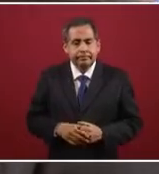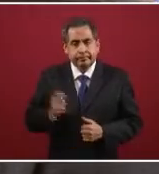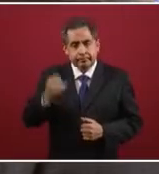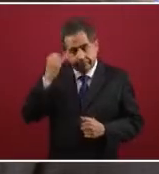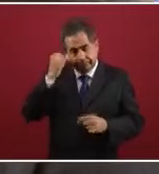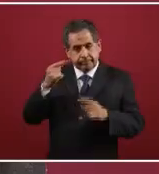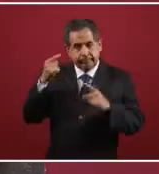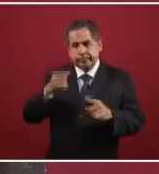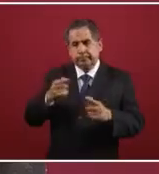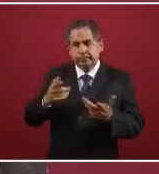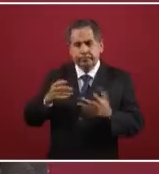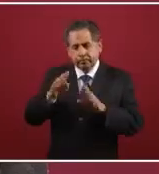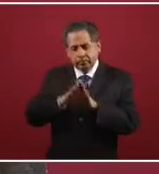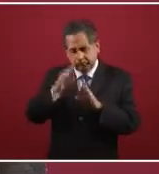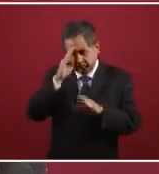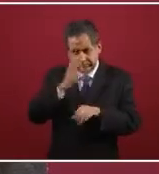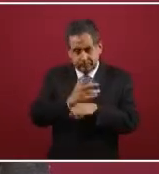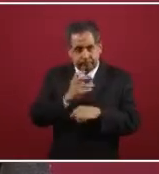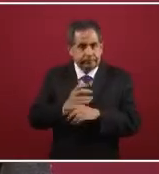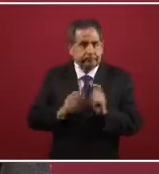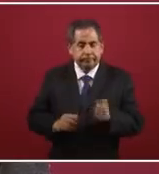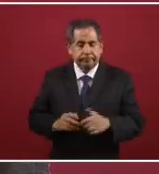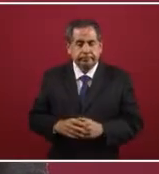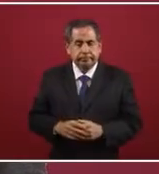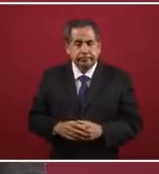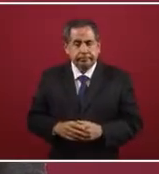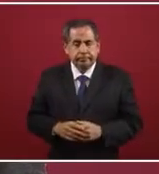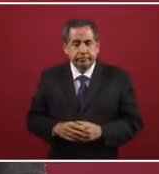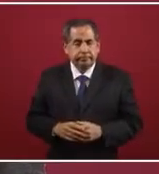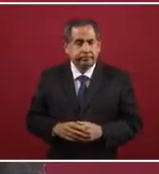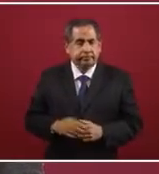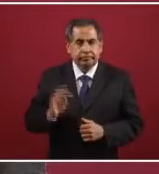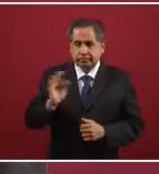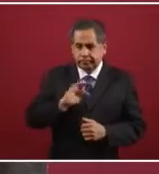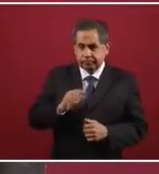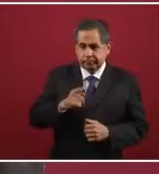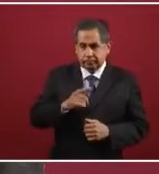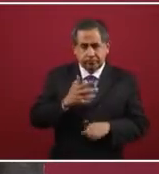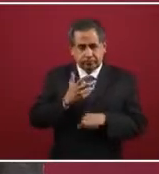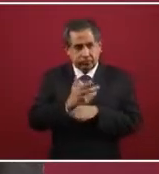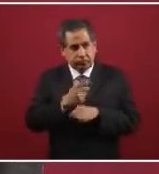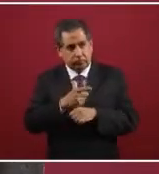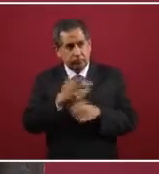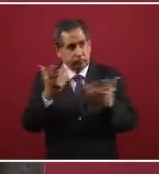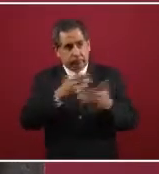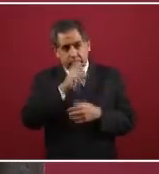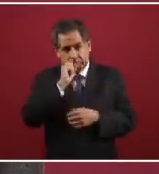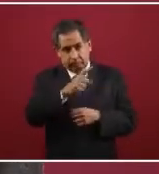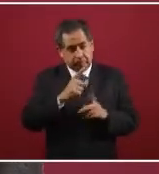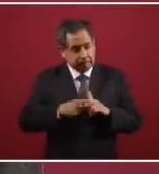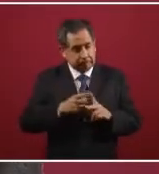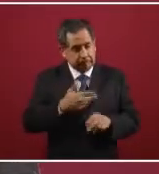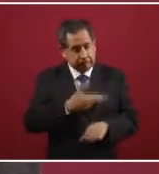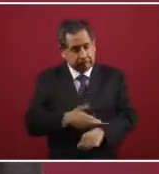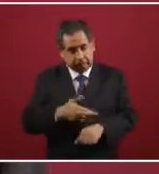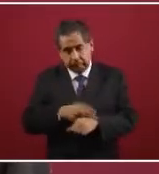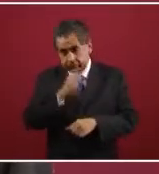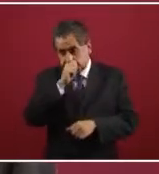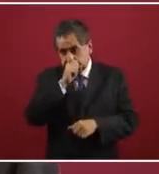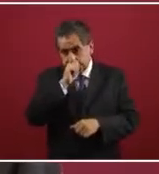principal, digamos, pensando en Estados Unidos? Si tú hicieras Estados Unidos lo mismo,